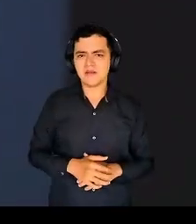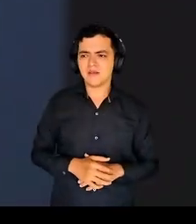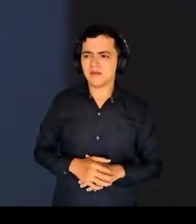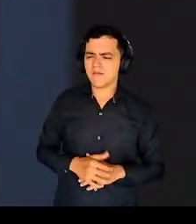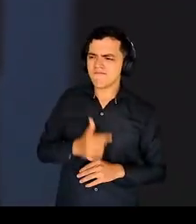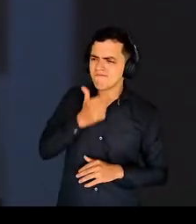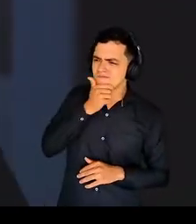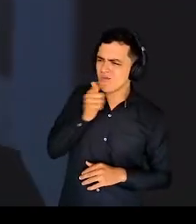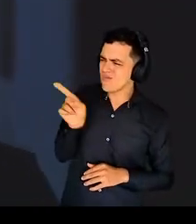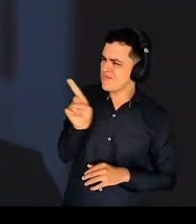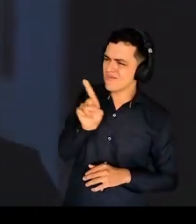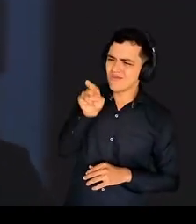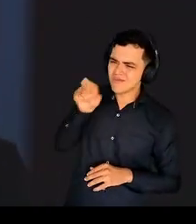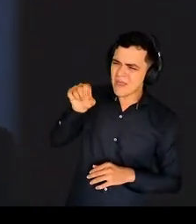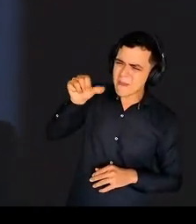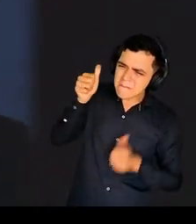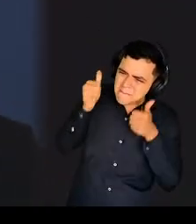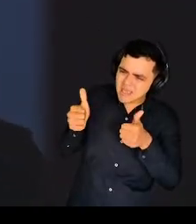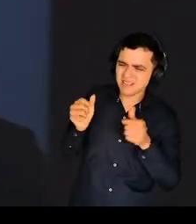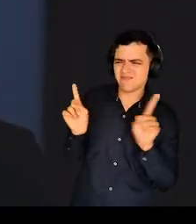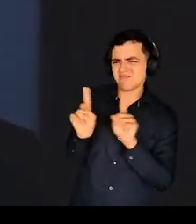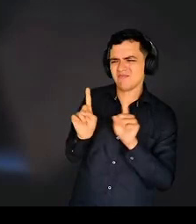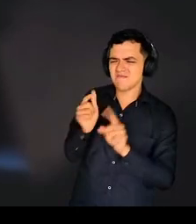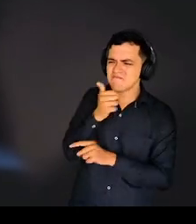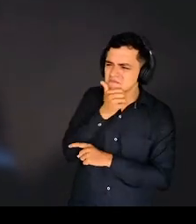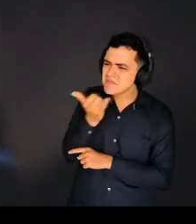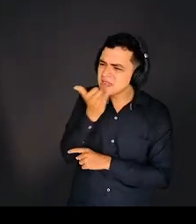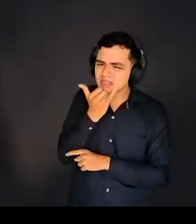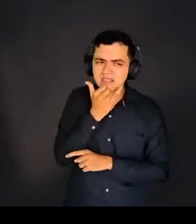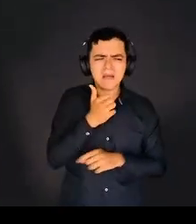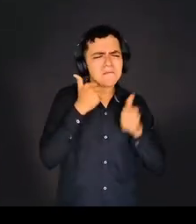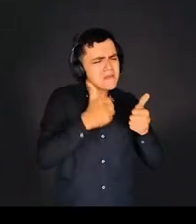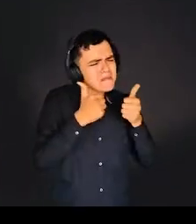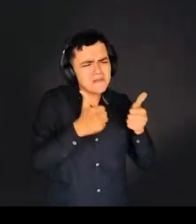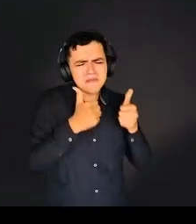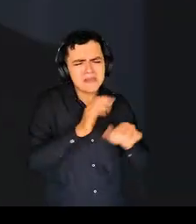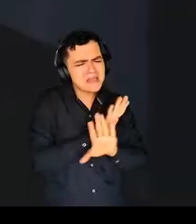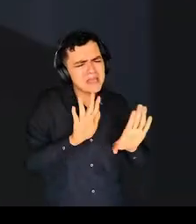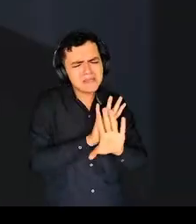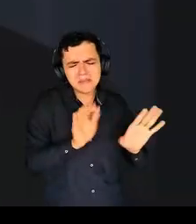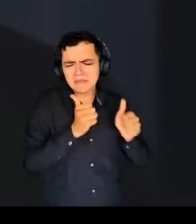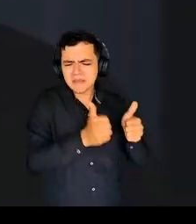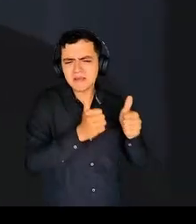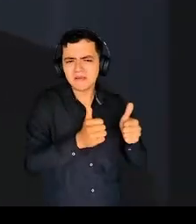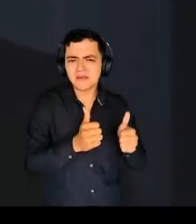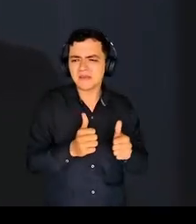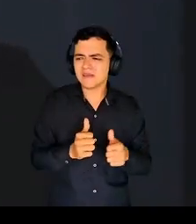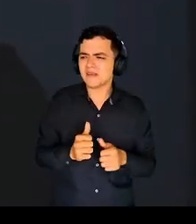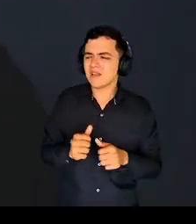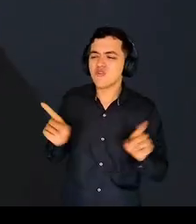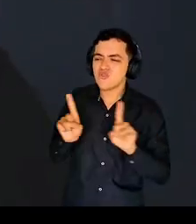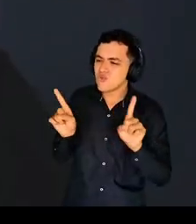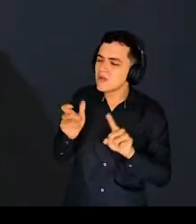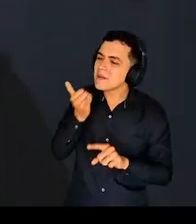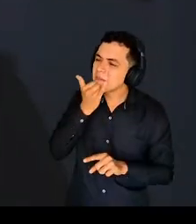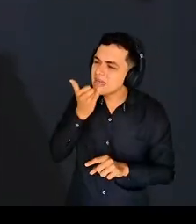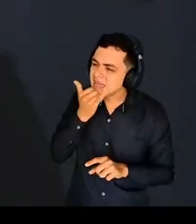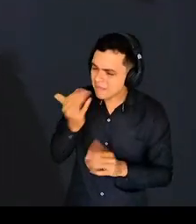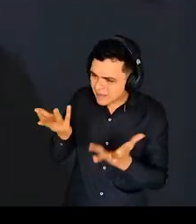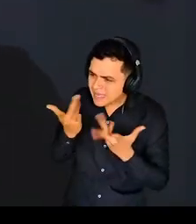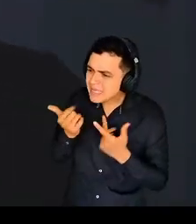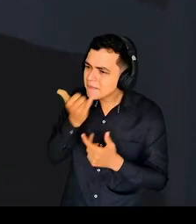Miguel. No estás bien. Sí, estoy bien. No estás bien. Sí, estoy bien. Sí, estoy bien.